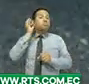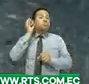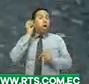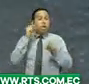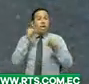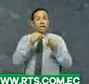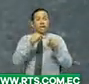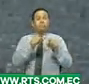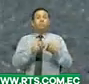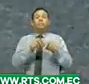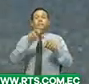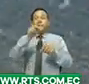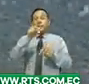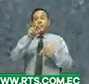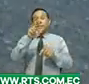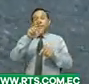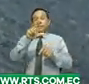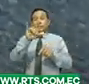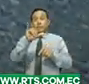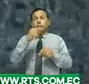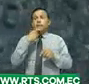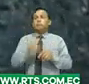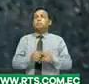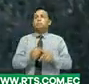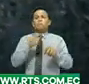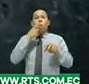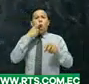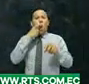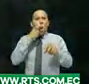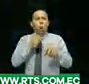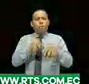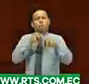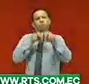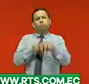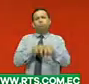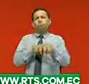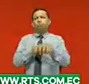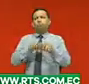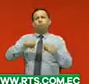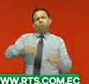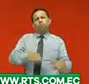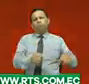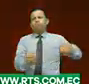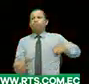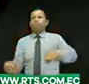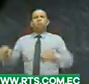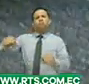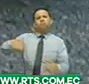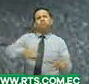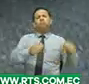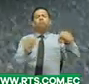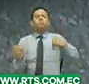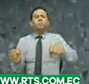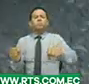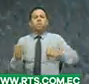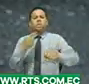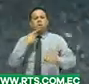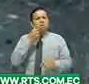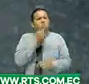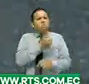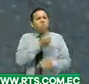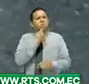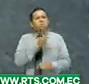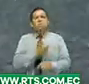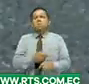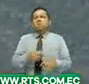su expareja. Él iba haciendo zigzag como para que me caiga. Yo le decía que no me haga así y él me seguía haciendo así. Hizo